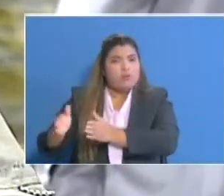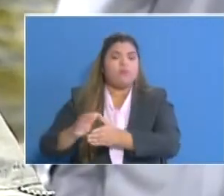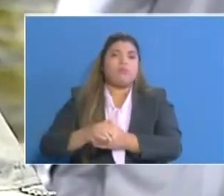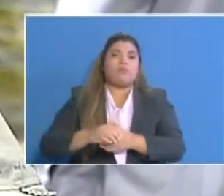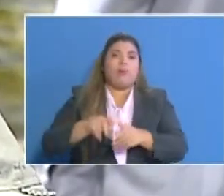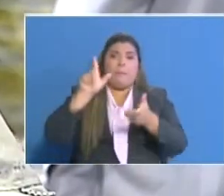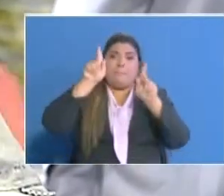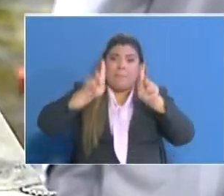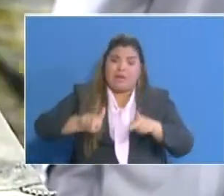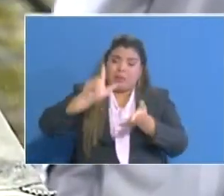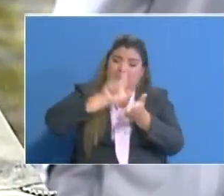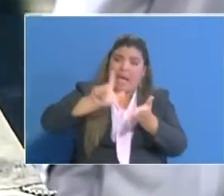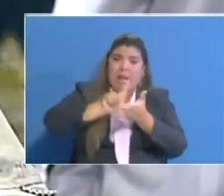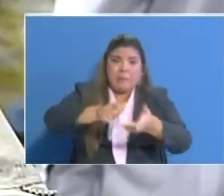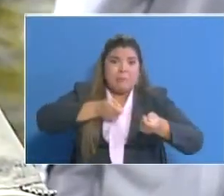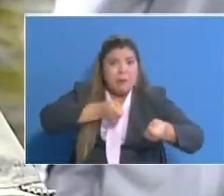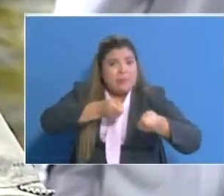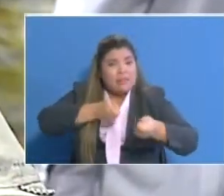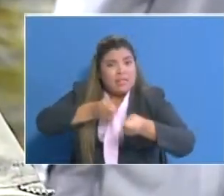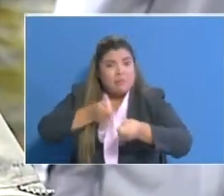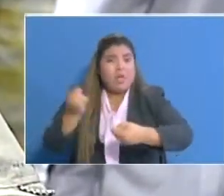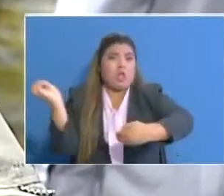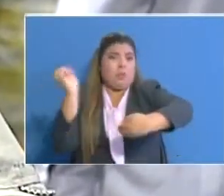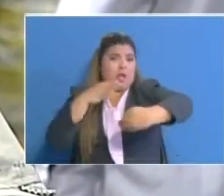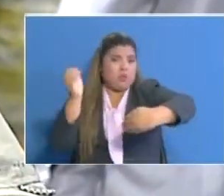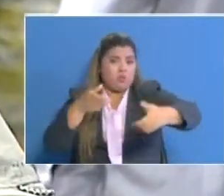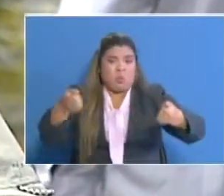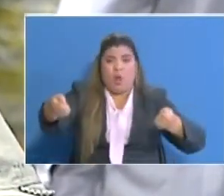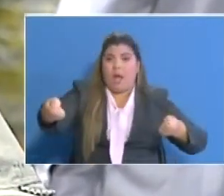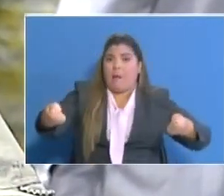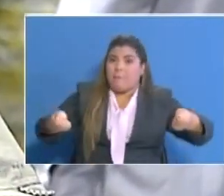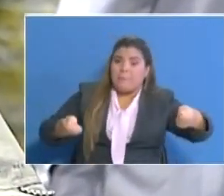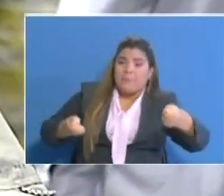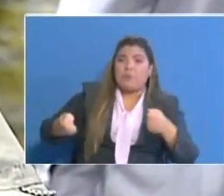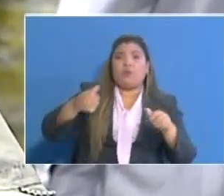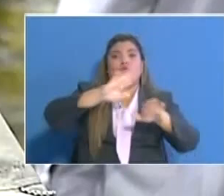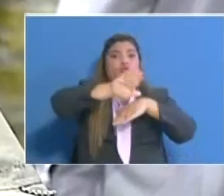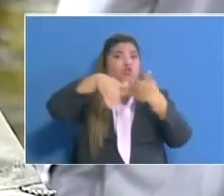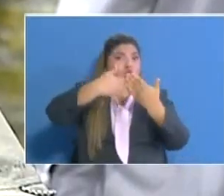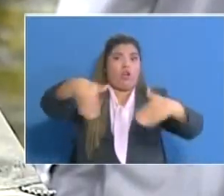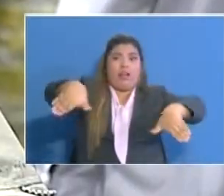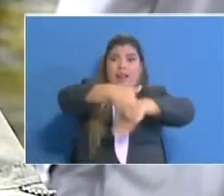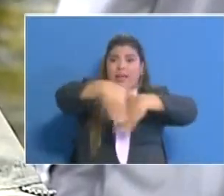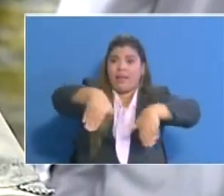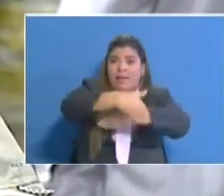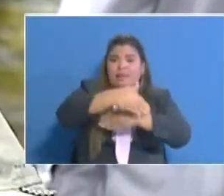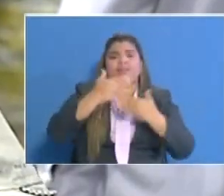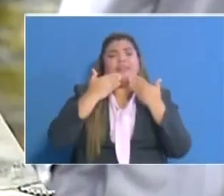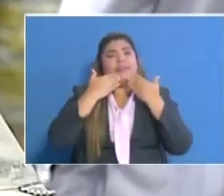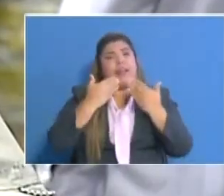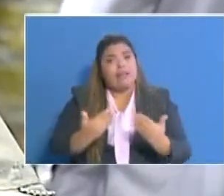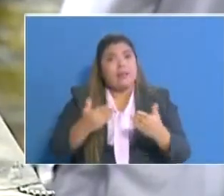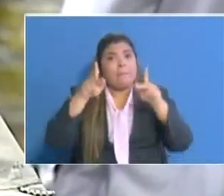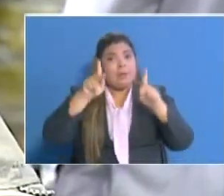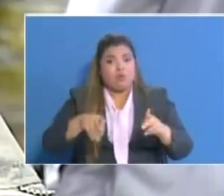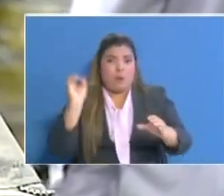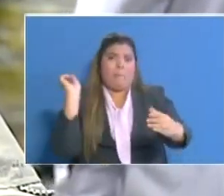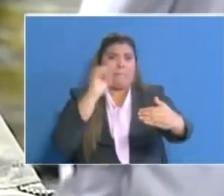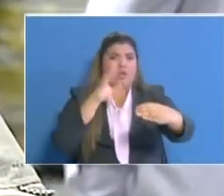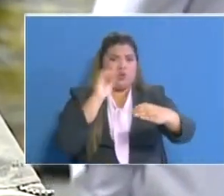aseo, lo que vemos recogiendo basura,